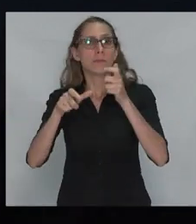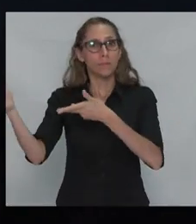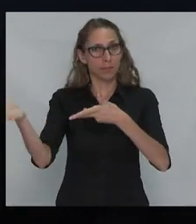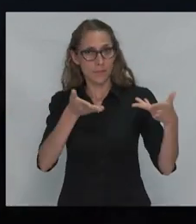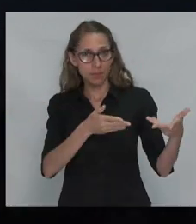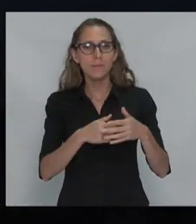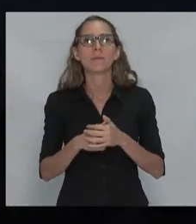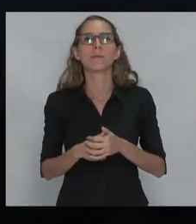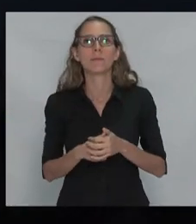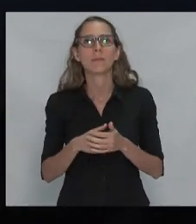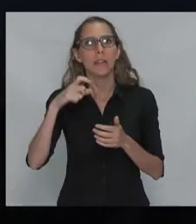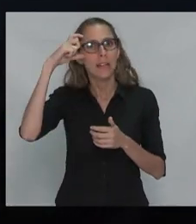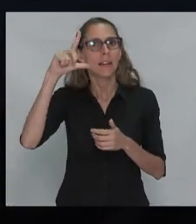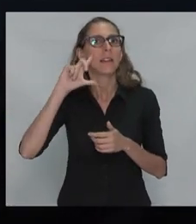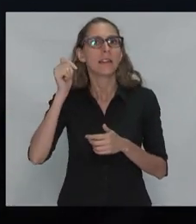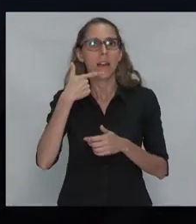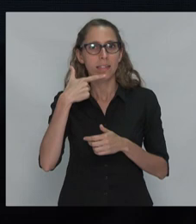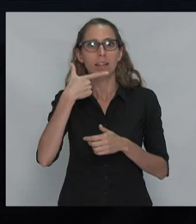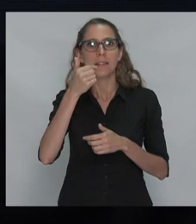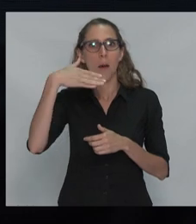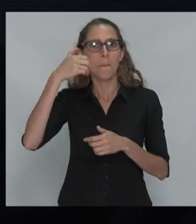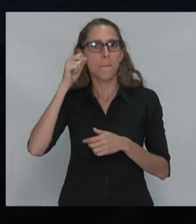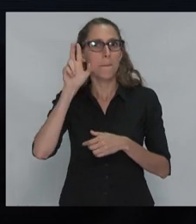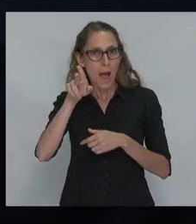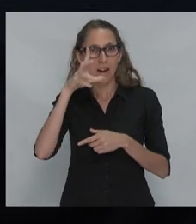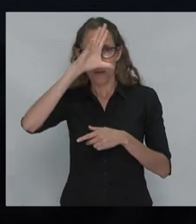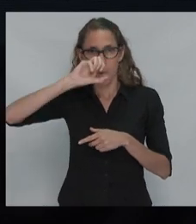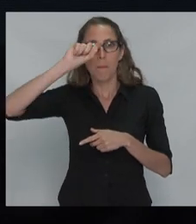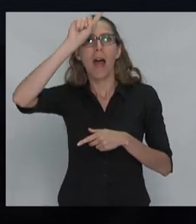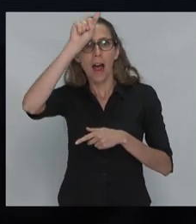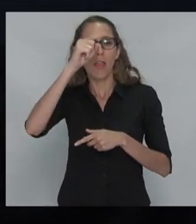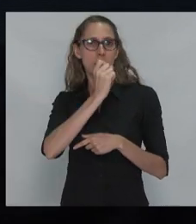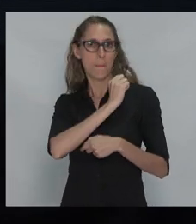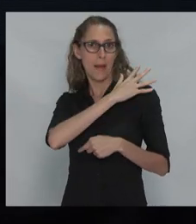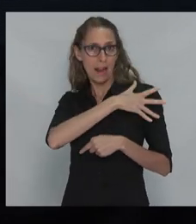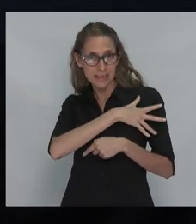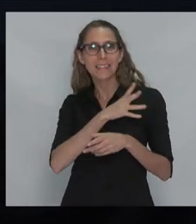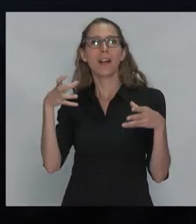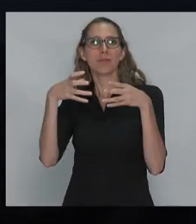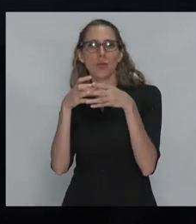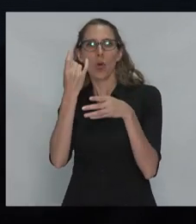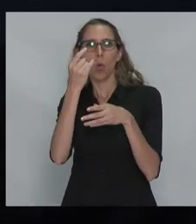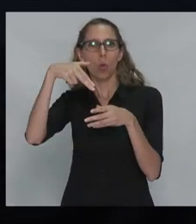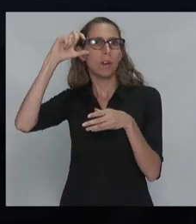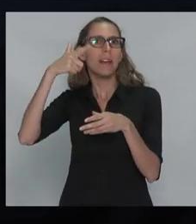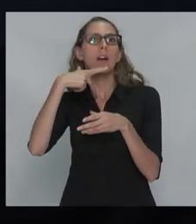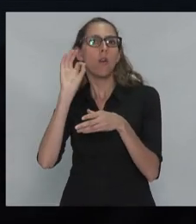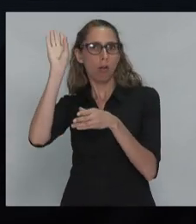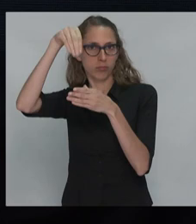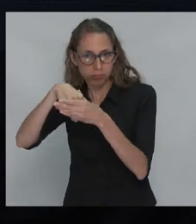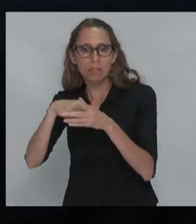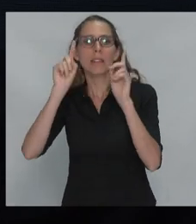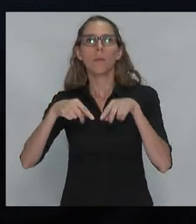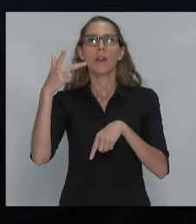al escenario a Elías Zanbar, que es embajador del Estado de Palestina ante la UNESCO, y también a